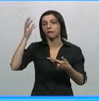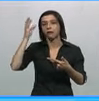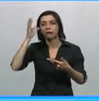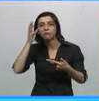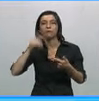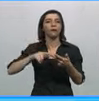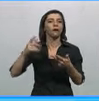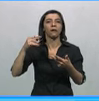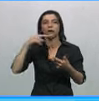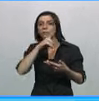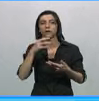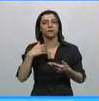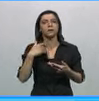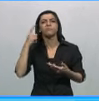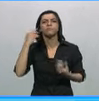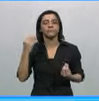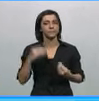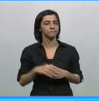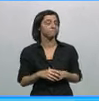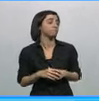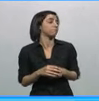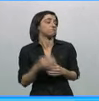Son totalmente diferentes. Uh-huh.